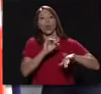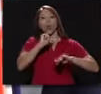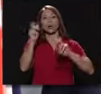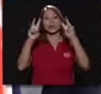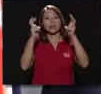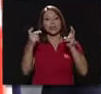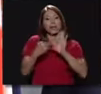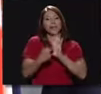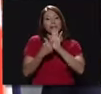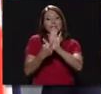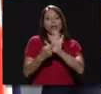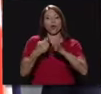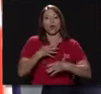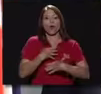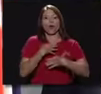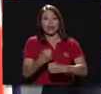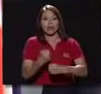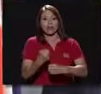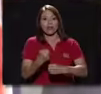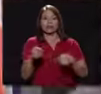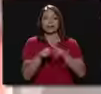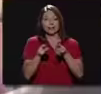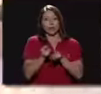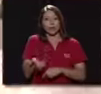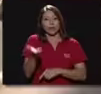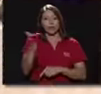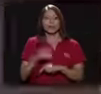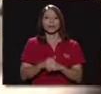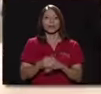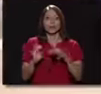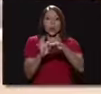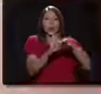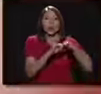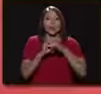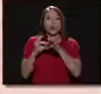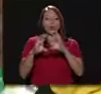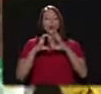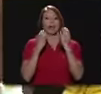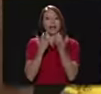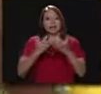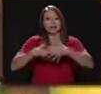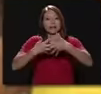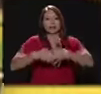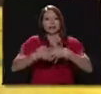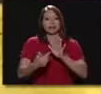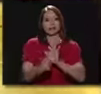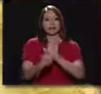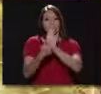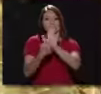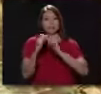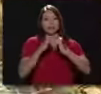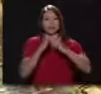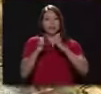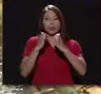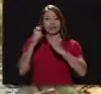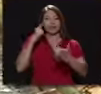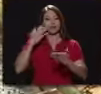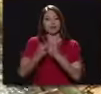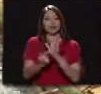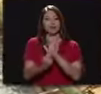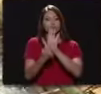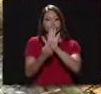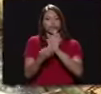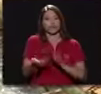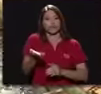los indicadores para el cierre del 2016, también aumentó. La Unión de Cámaras Empresariales presentó una encuesta que revela